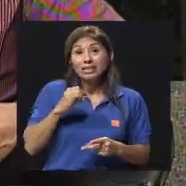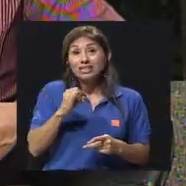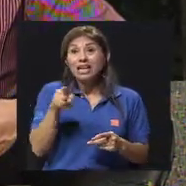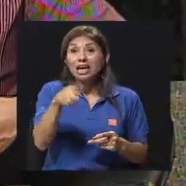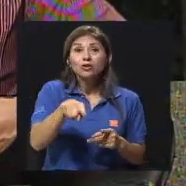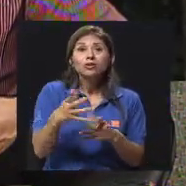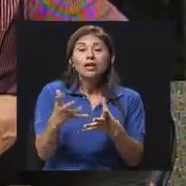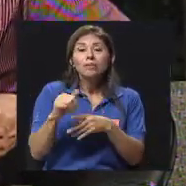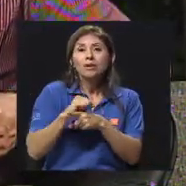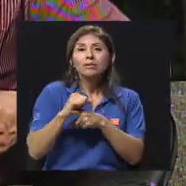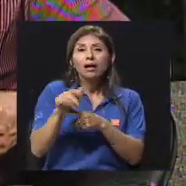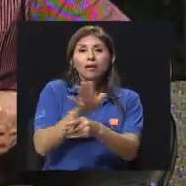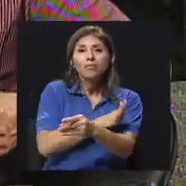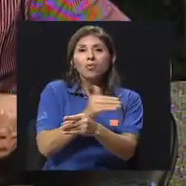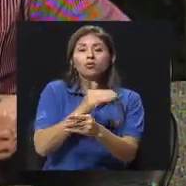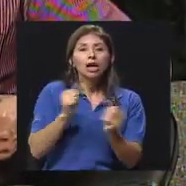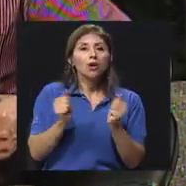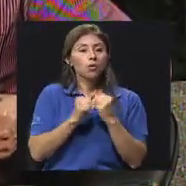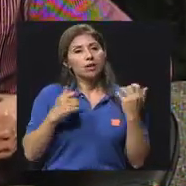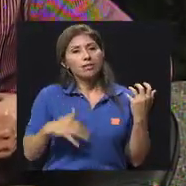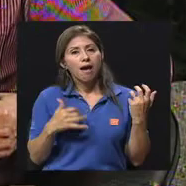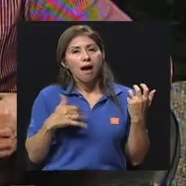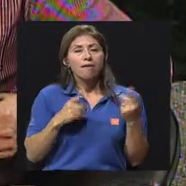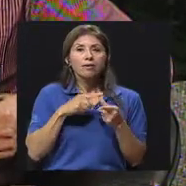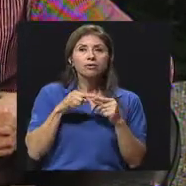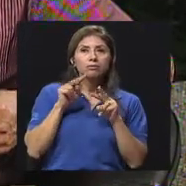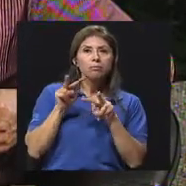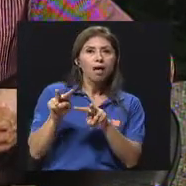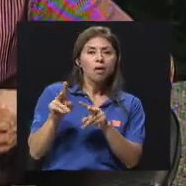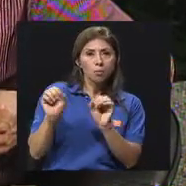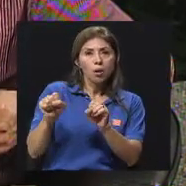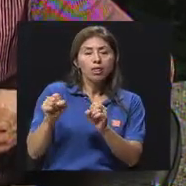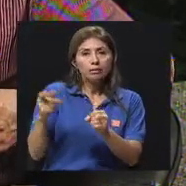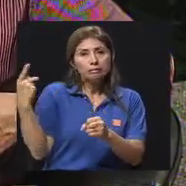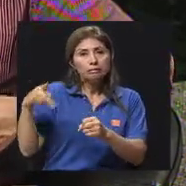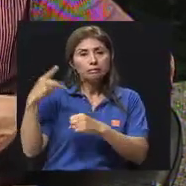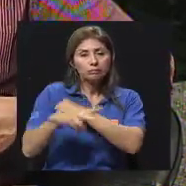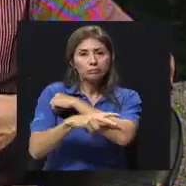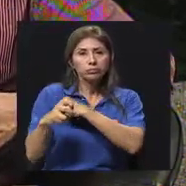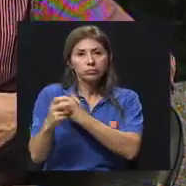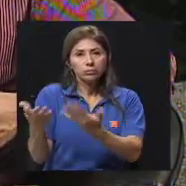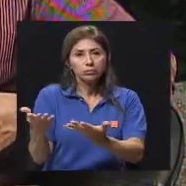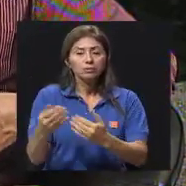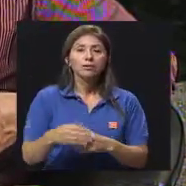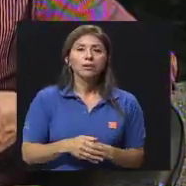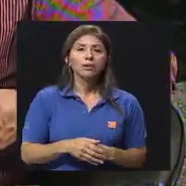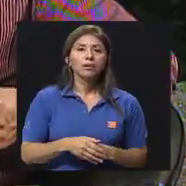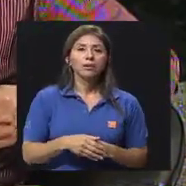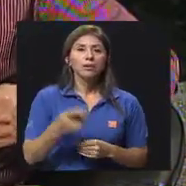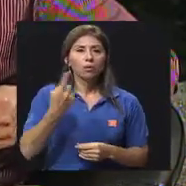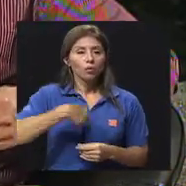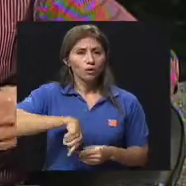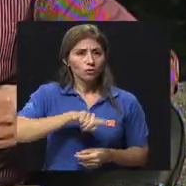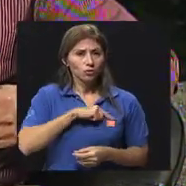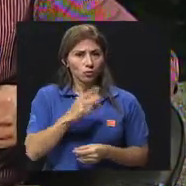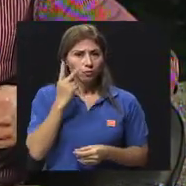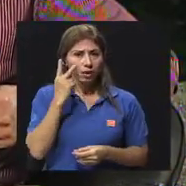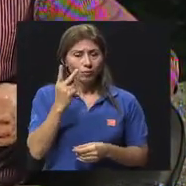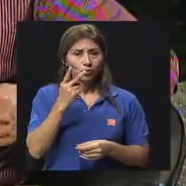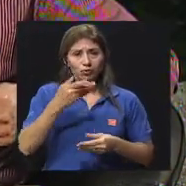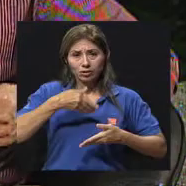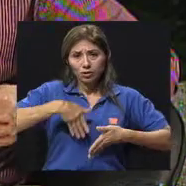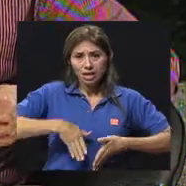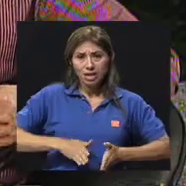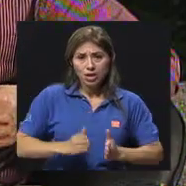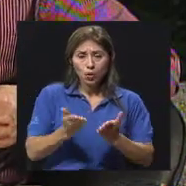pregunta, cuando uno ve la creatividad en alguno de nuestros hijos que se está desarrollando, se